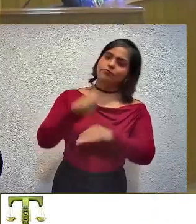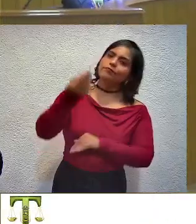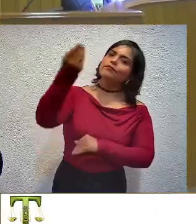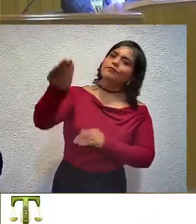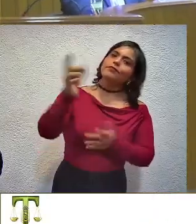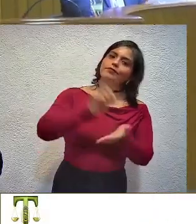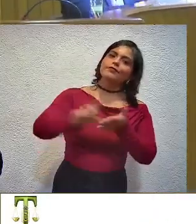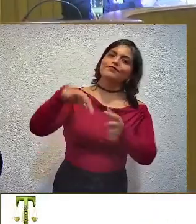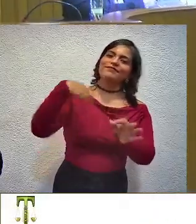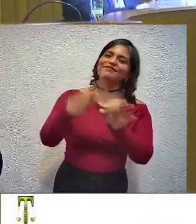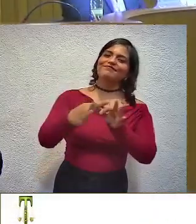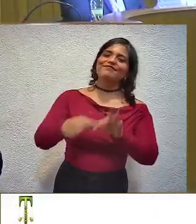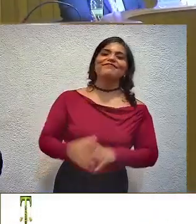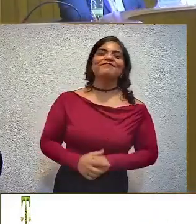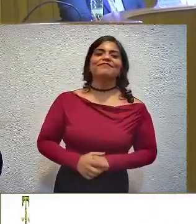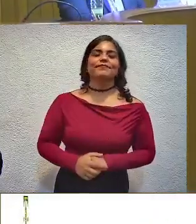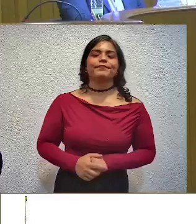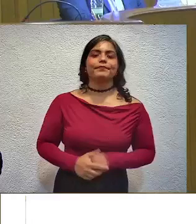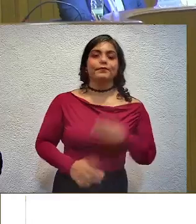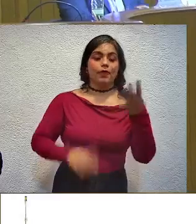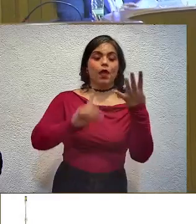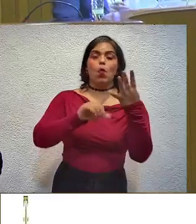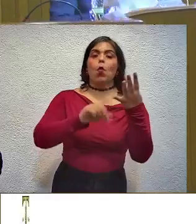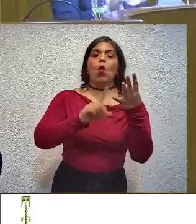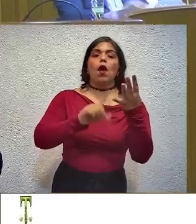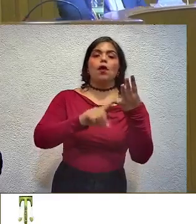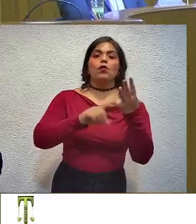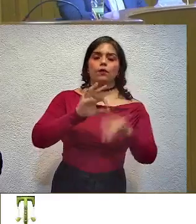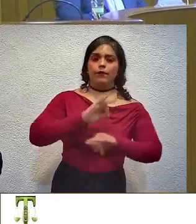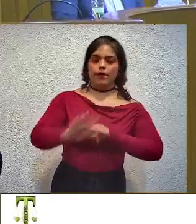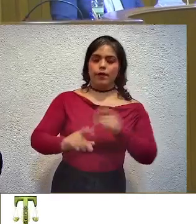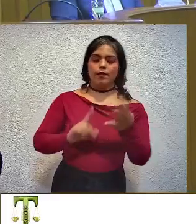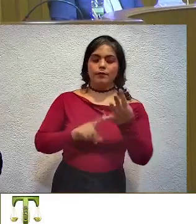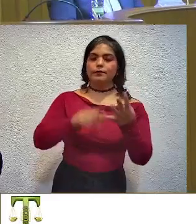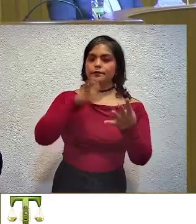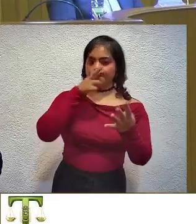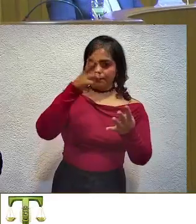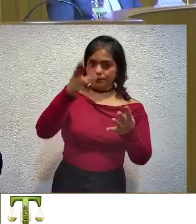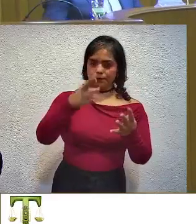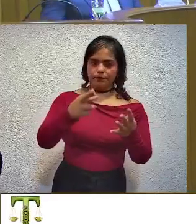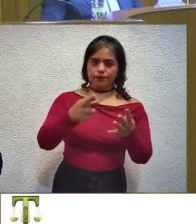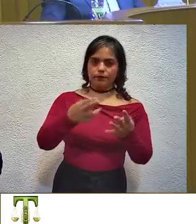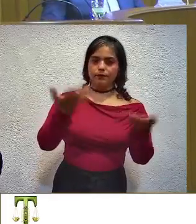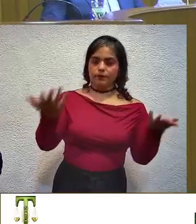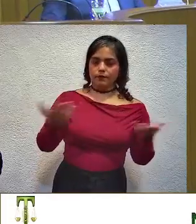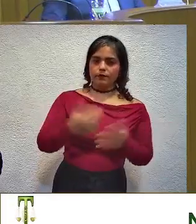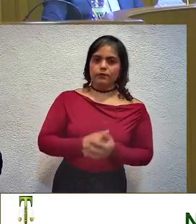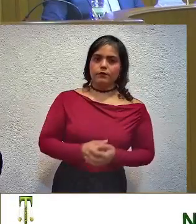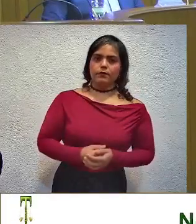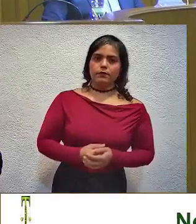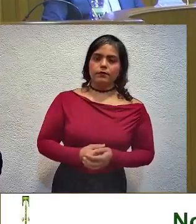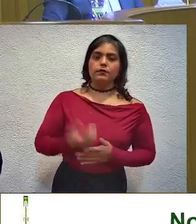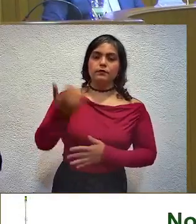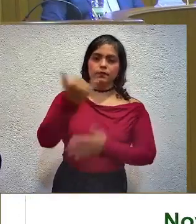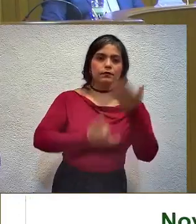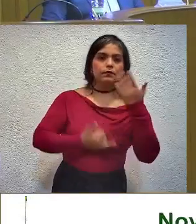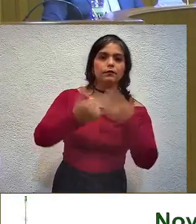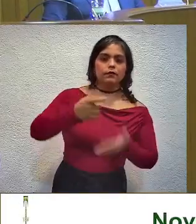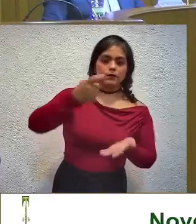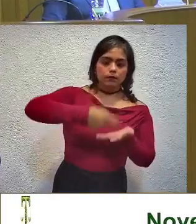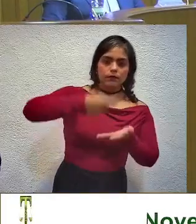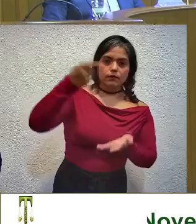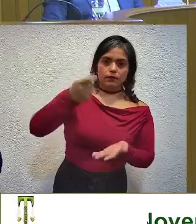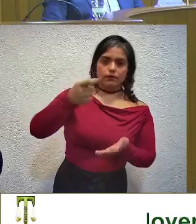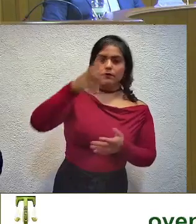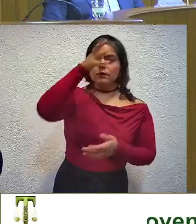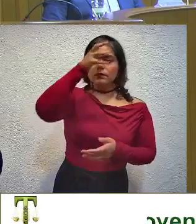derecho corresponde. El último asunto listado para analizar y resolver en la presente sesión se trata del proyecto de sentencia